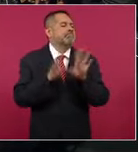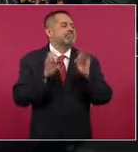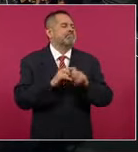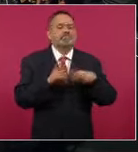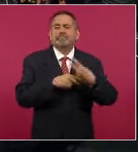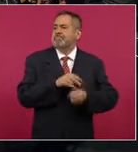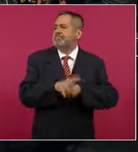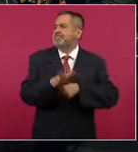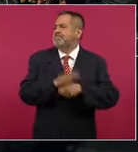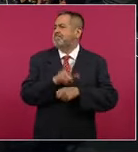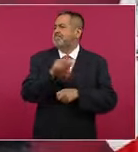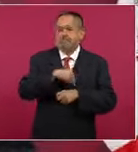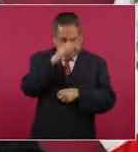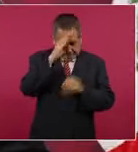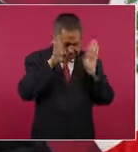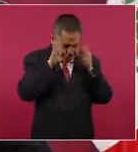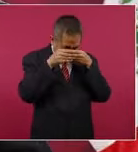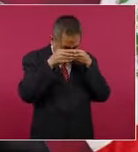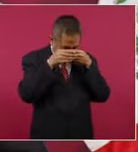en la próxima elección,